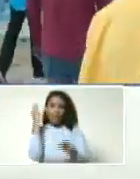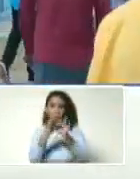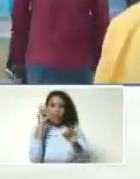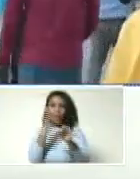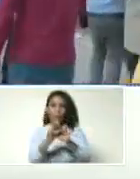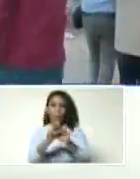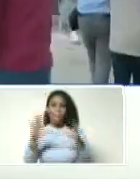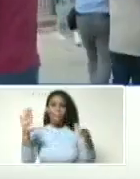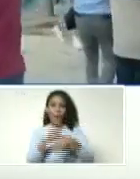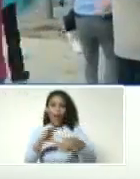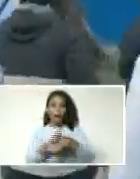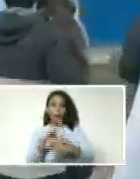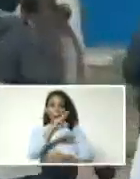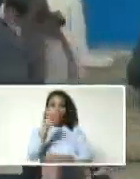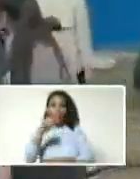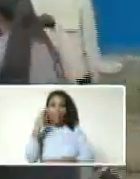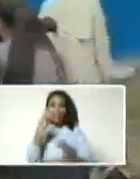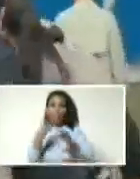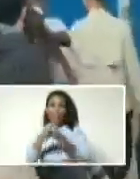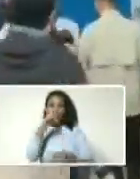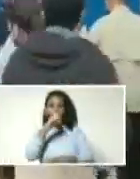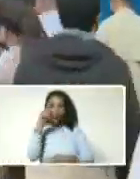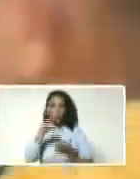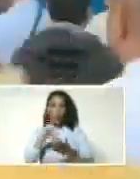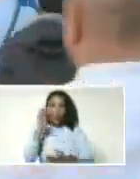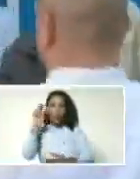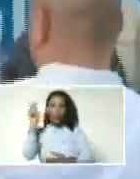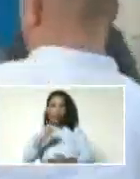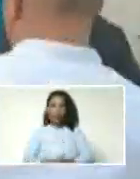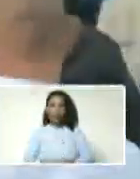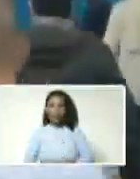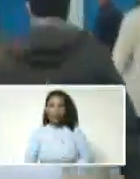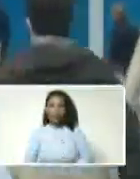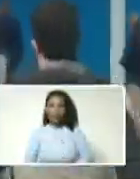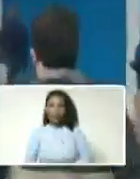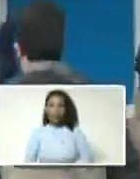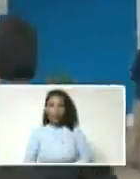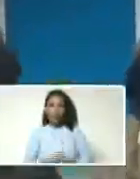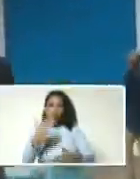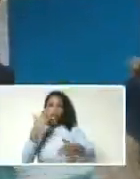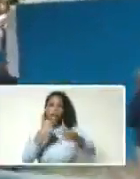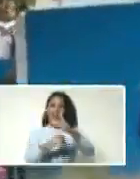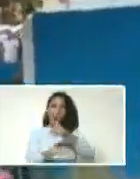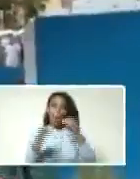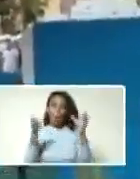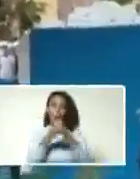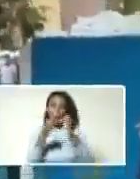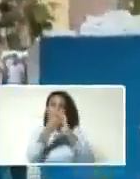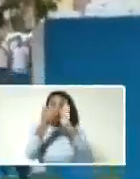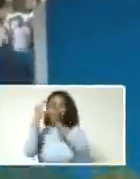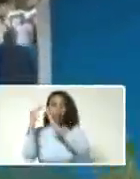septiembre, martes 20 de septiembre del año 2022. Y vamos con las bricomiles.